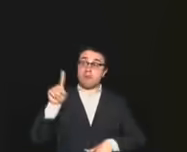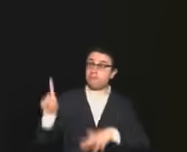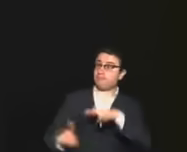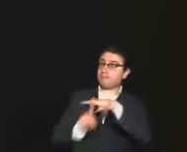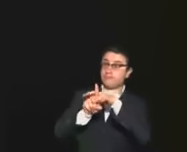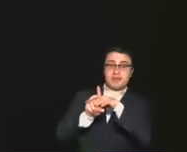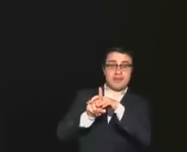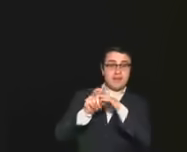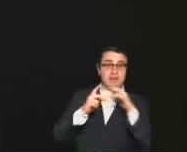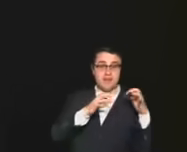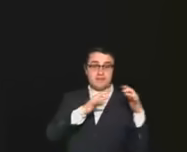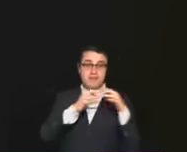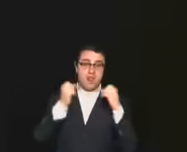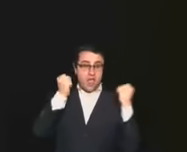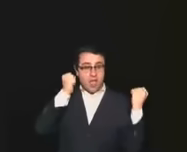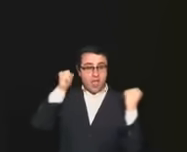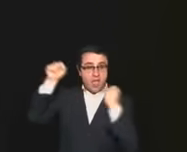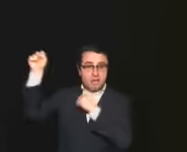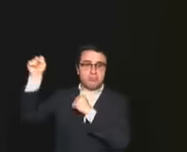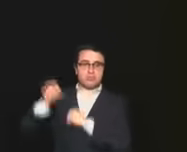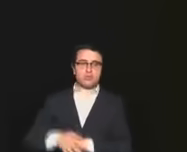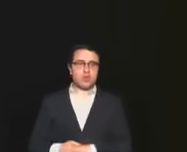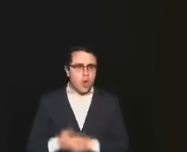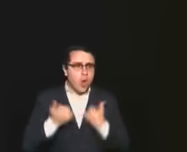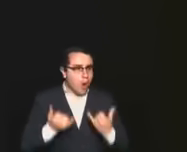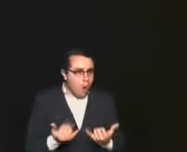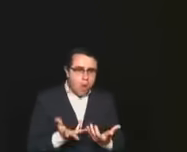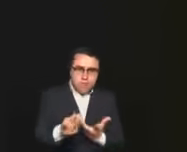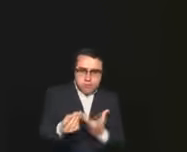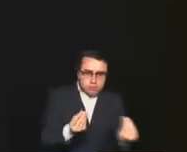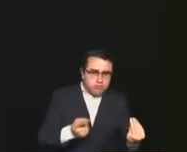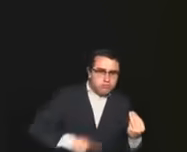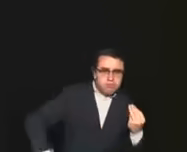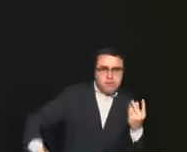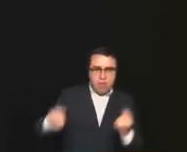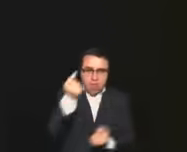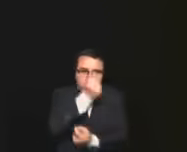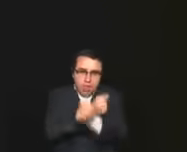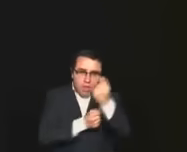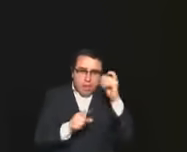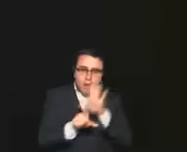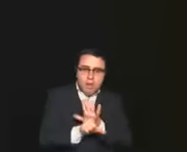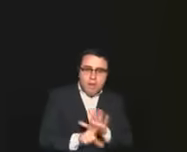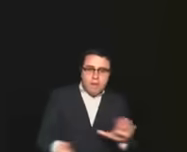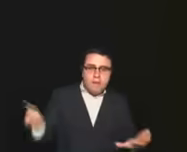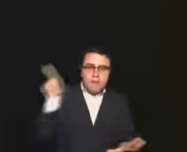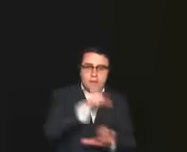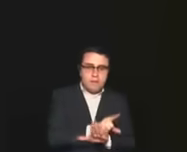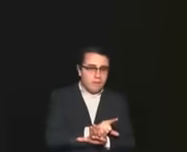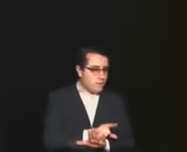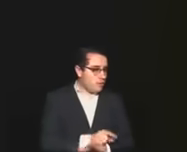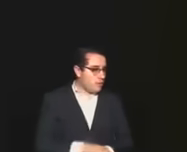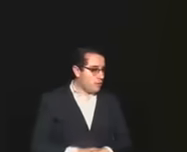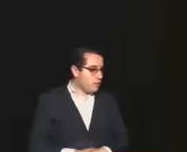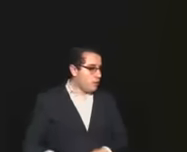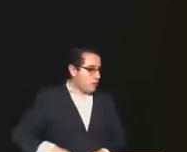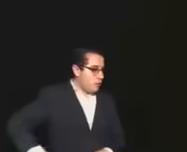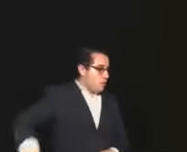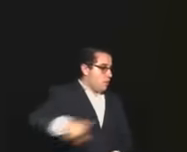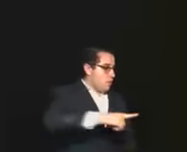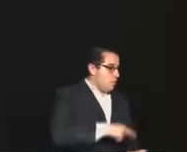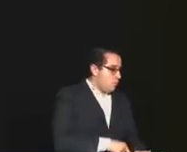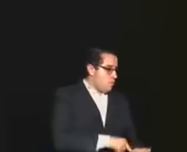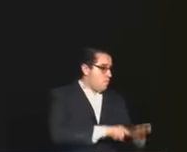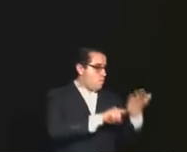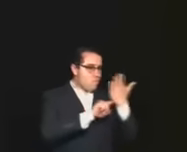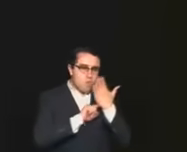insurgente. Son organizaciones de las economías ilícitas, que muestra un camino, y